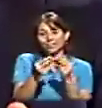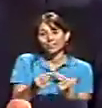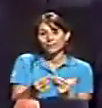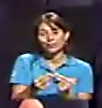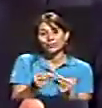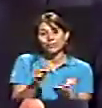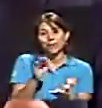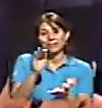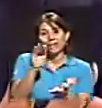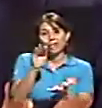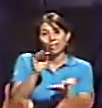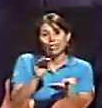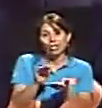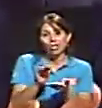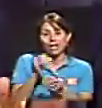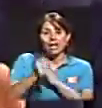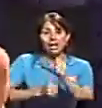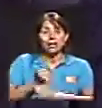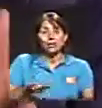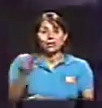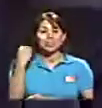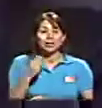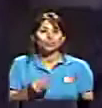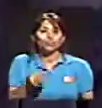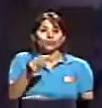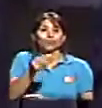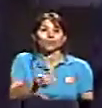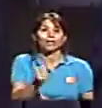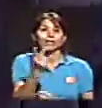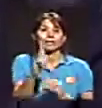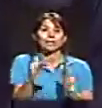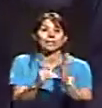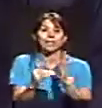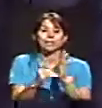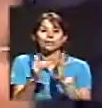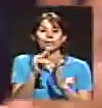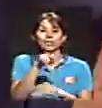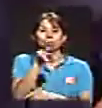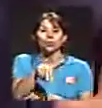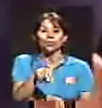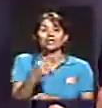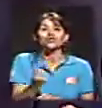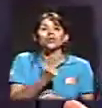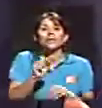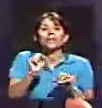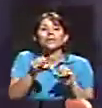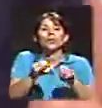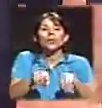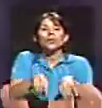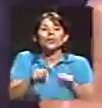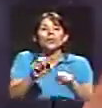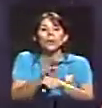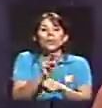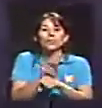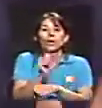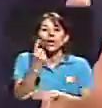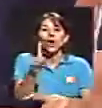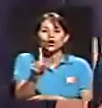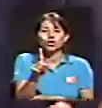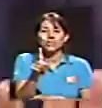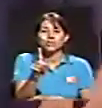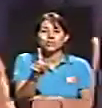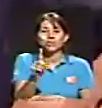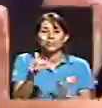PANI el año pasado se le asignaron 13 mil millones de colones y pudo ejecutar solo 11. O sea, la capacidad de ejecución